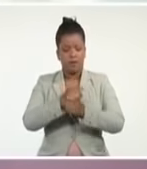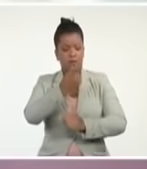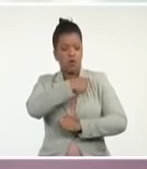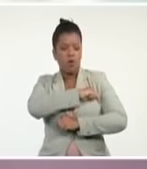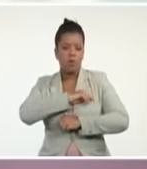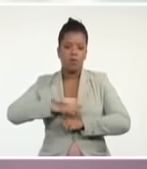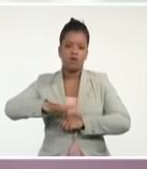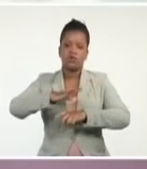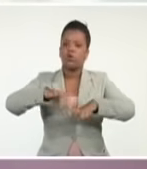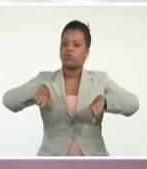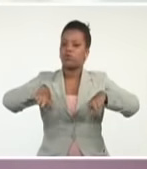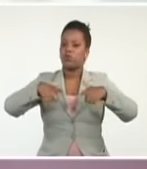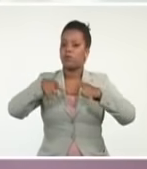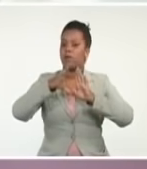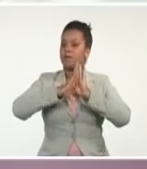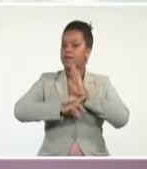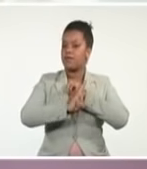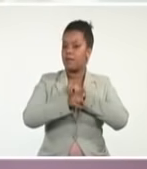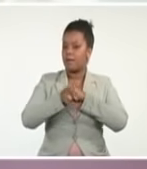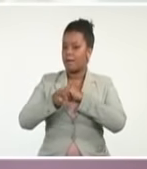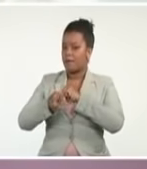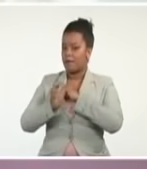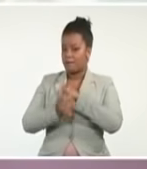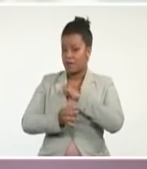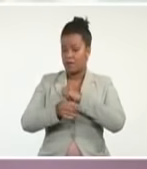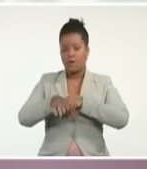cumplimiento de las medidas orientadas durante los